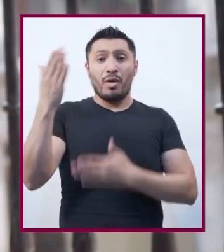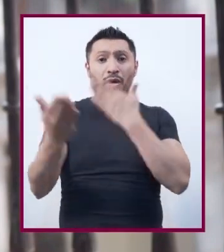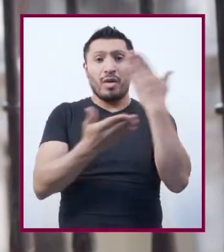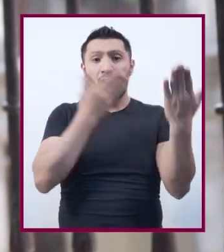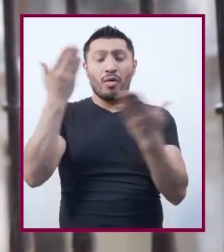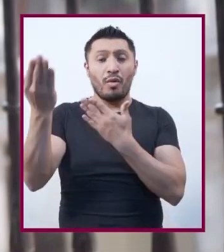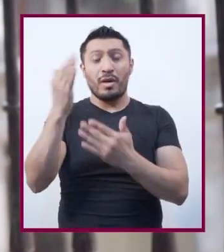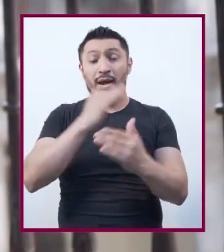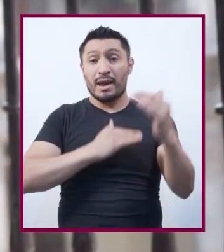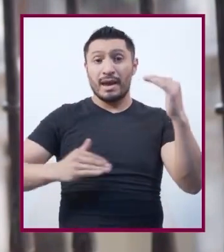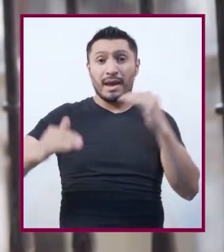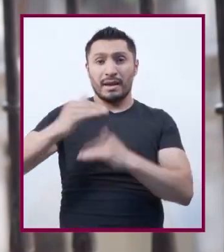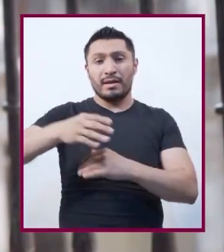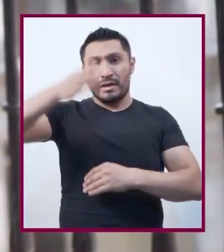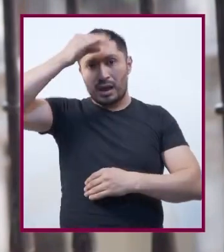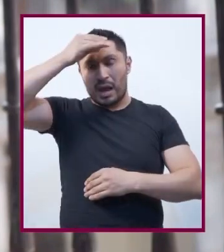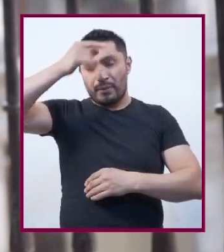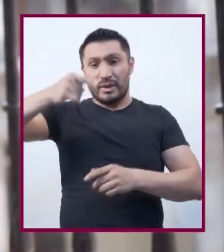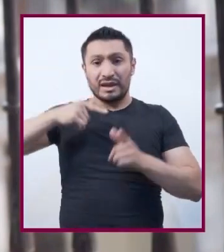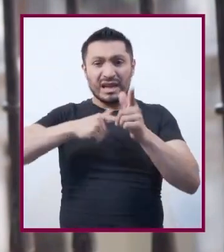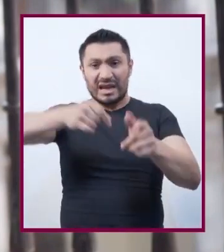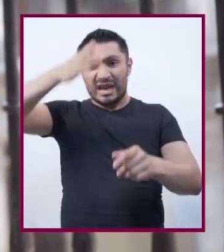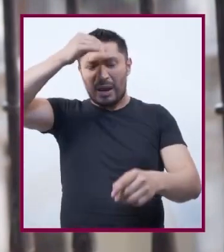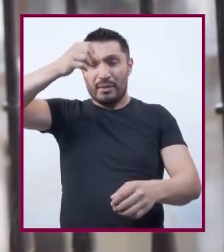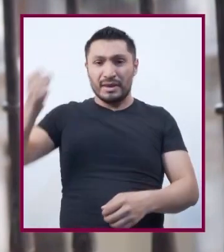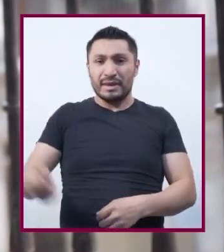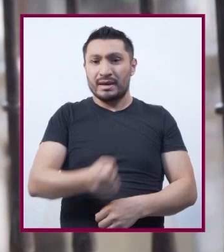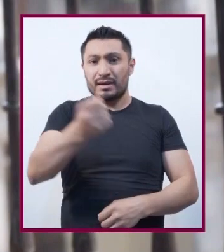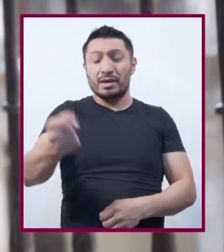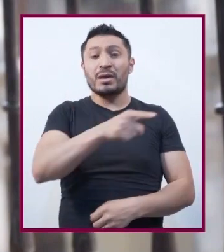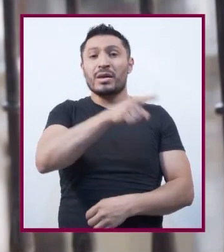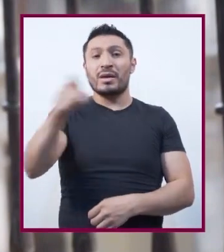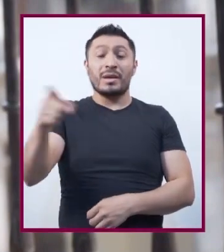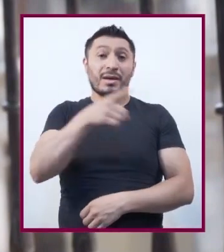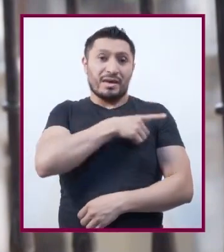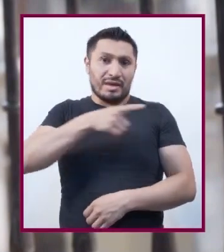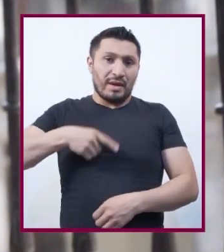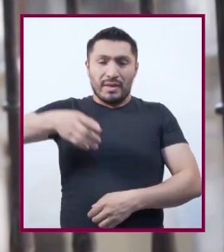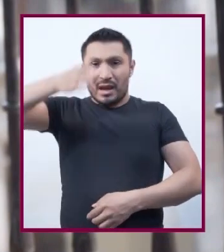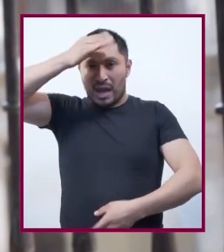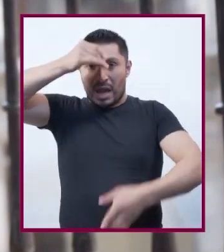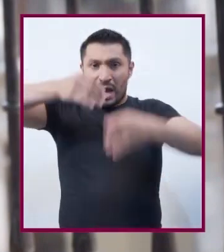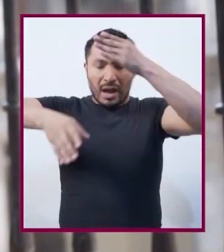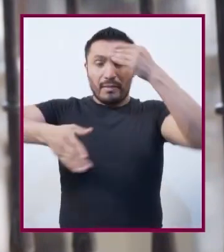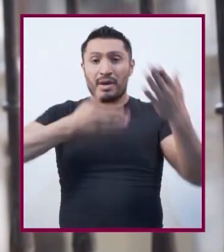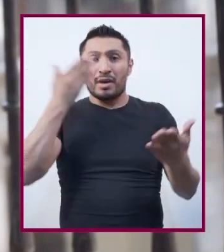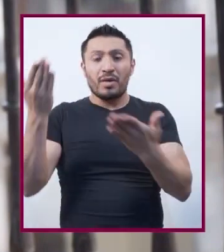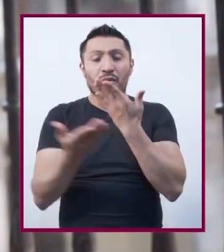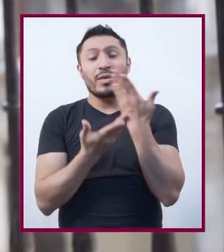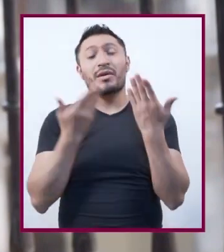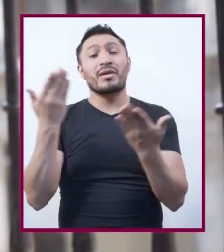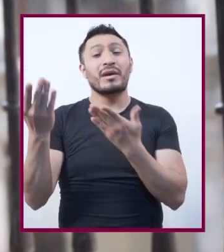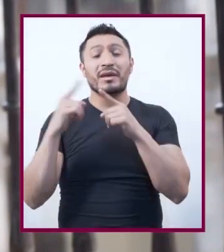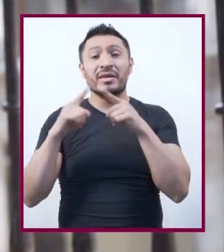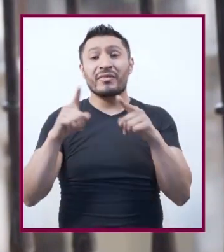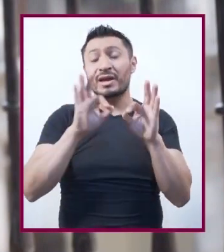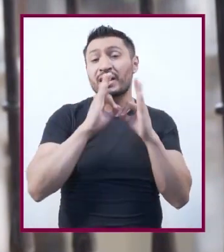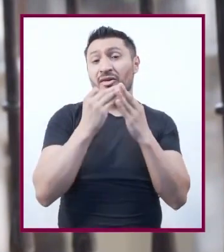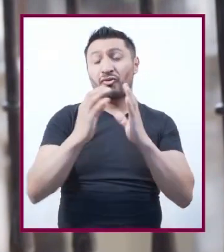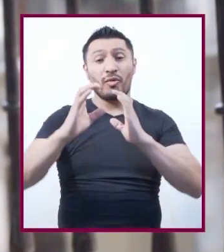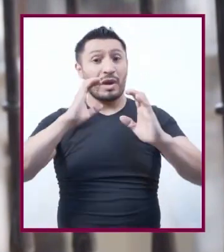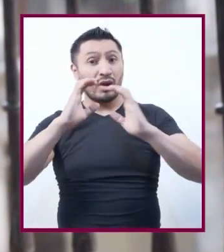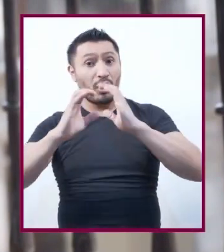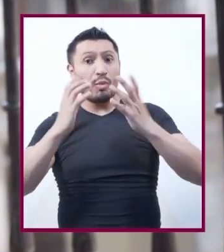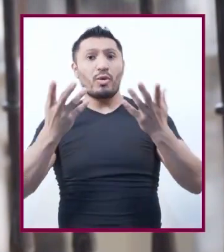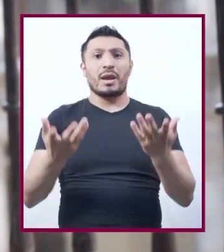por su formación, por aprender a aprender toda la vida. Tienen que estudiar cuestiones de